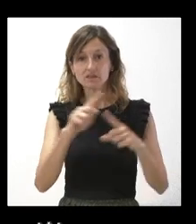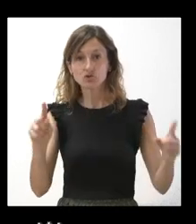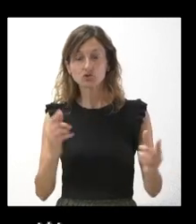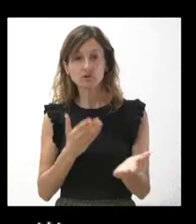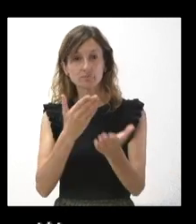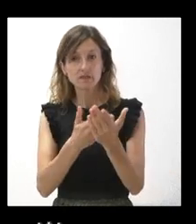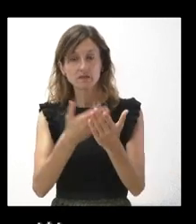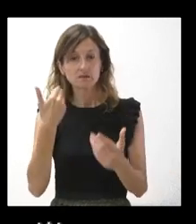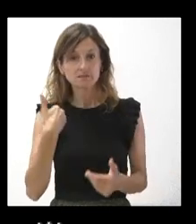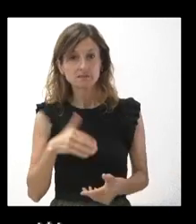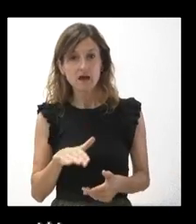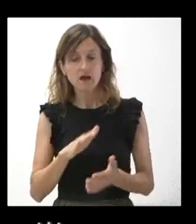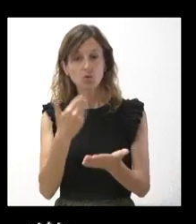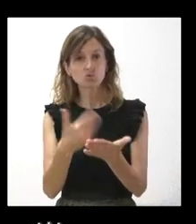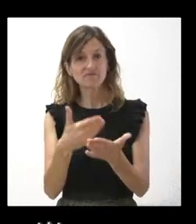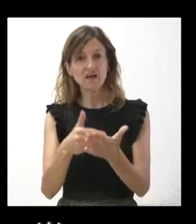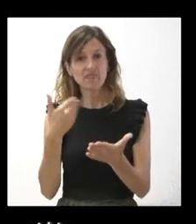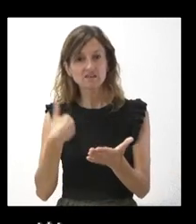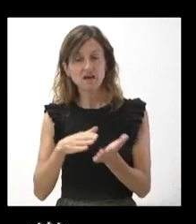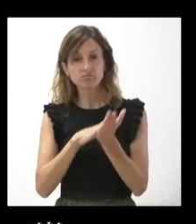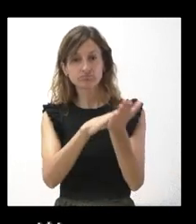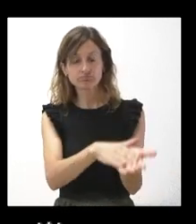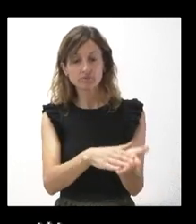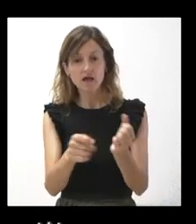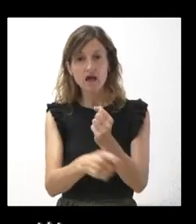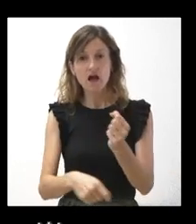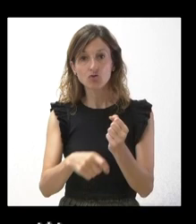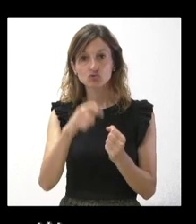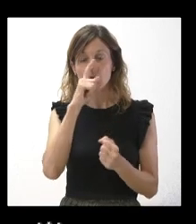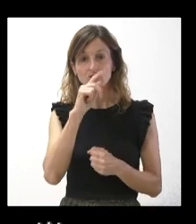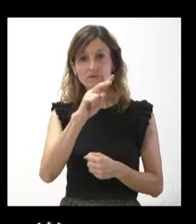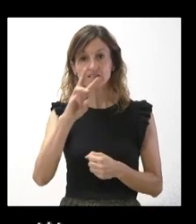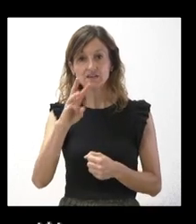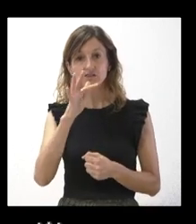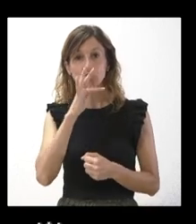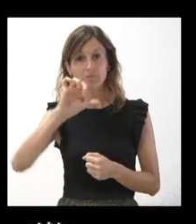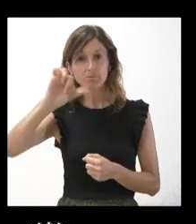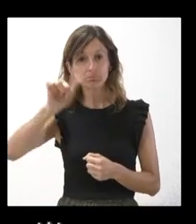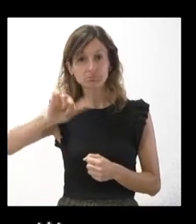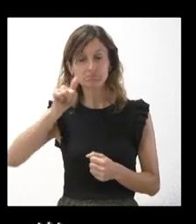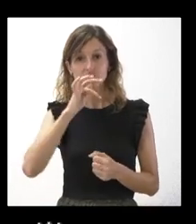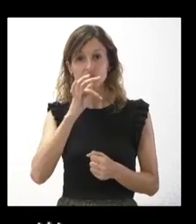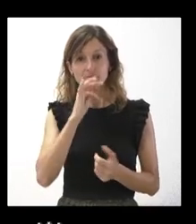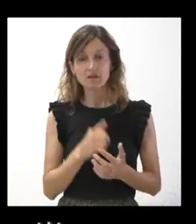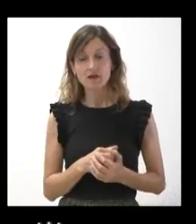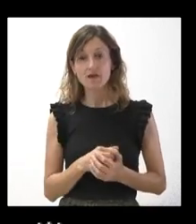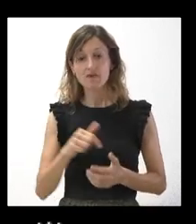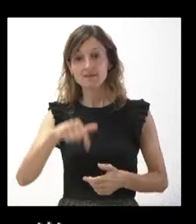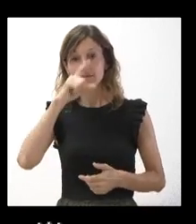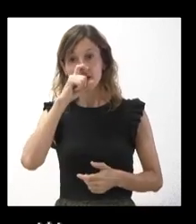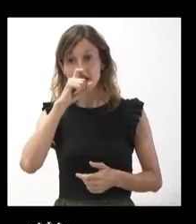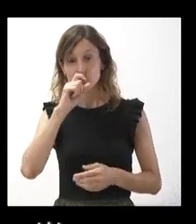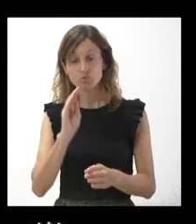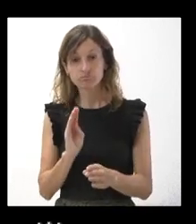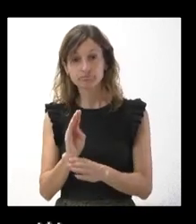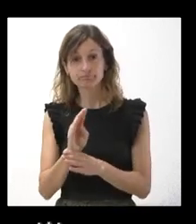solicitadas y están justificadas y acabando agosto del 2023 están todavía sin resolver y las ayudas del 2023 están